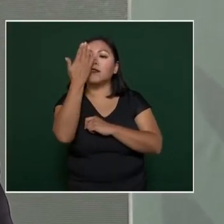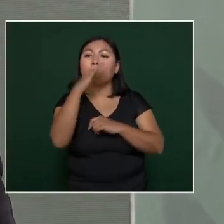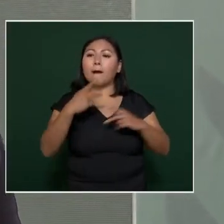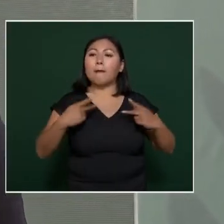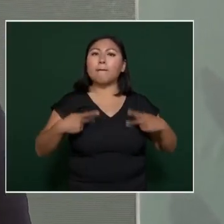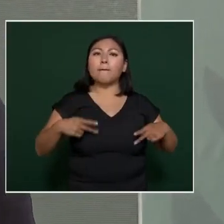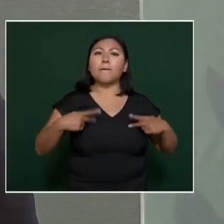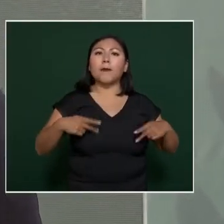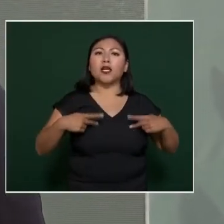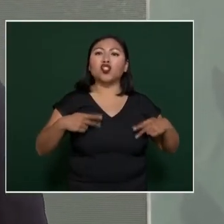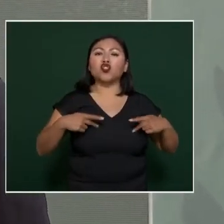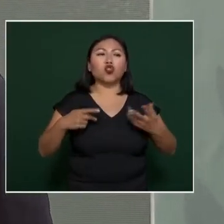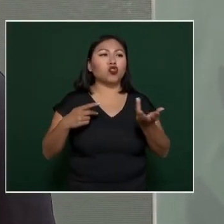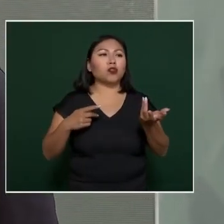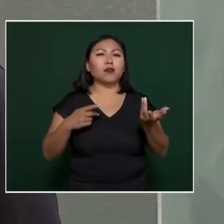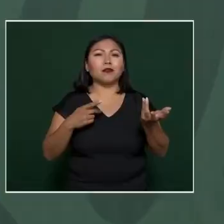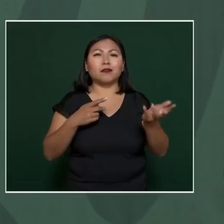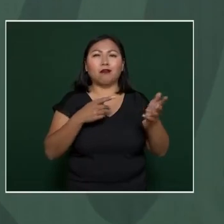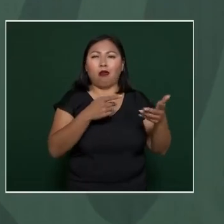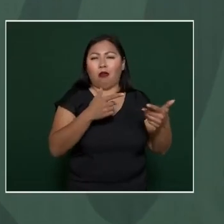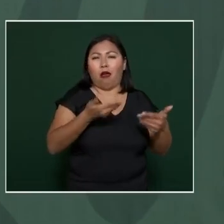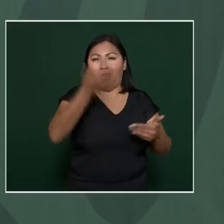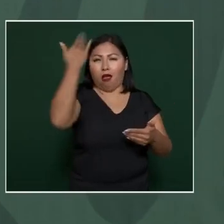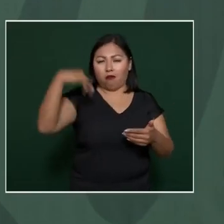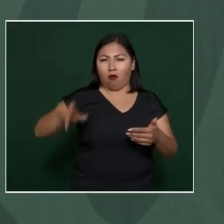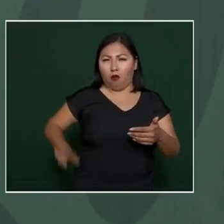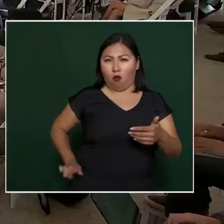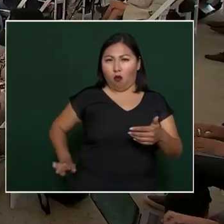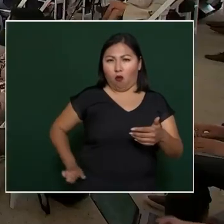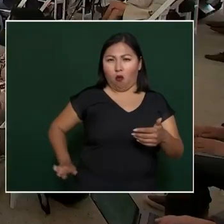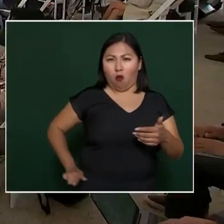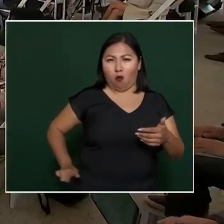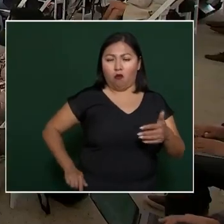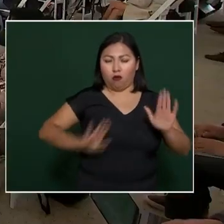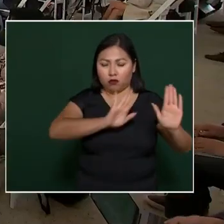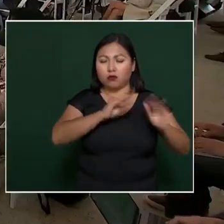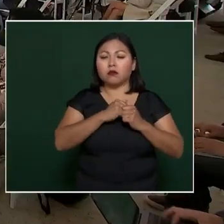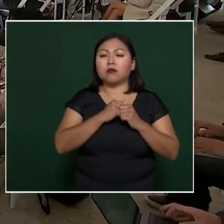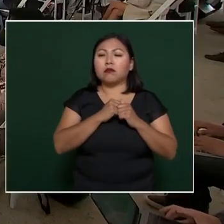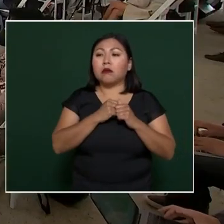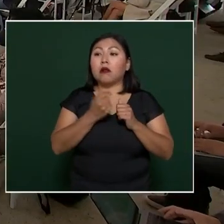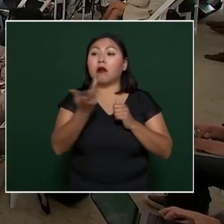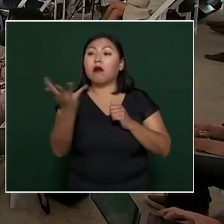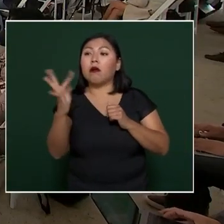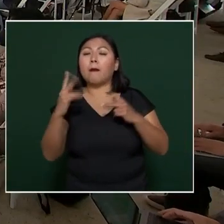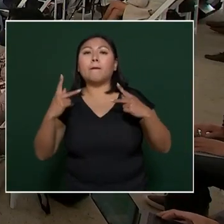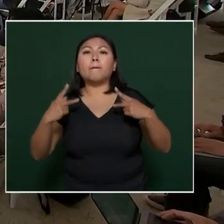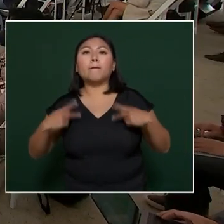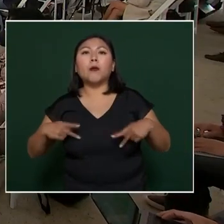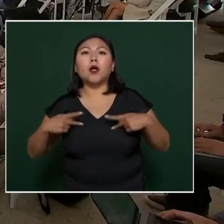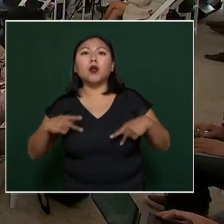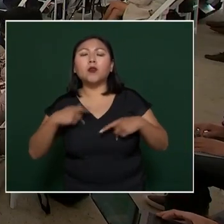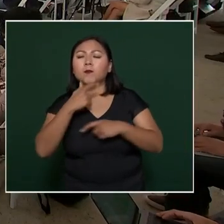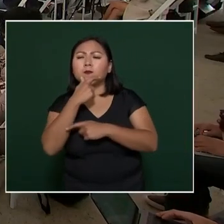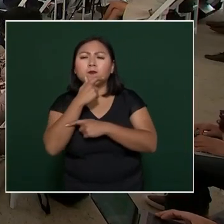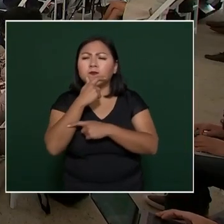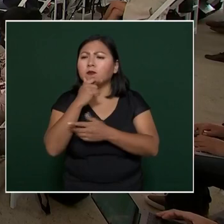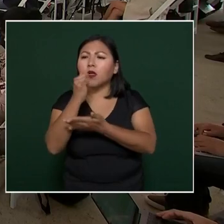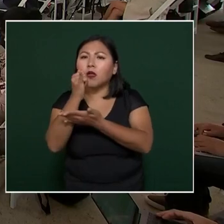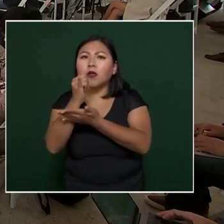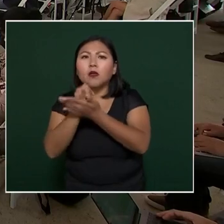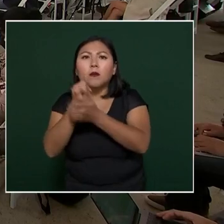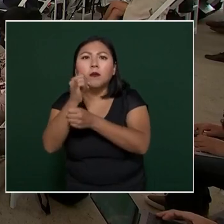periodo neoliberal centro de análisis multidisciplinario